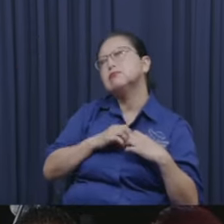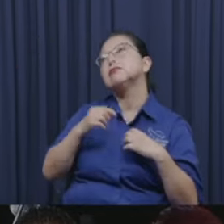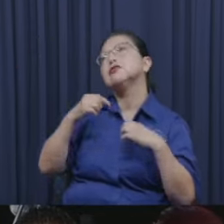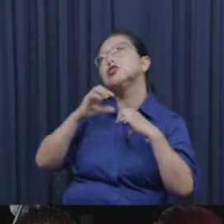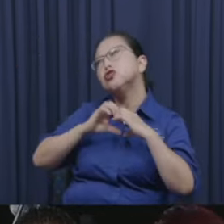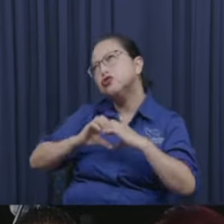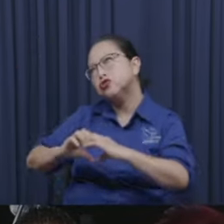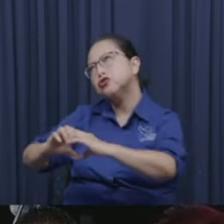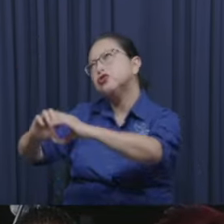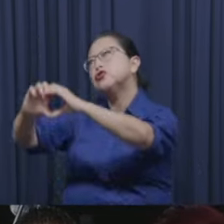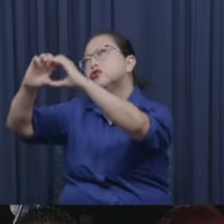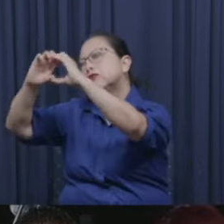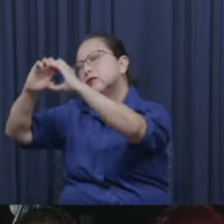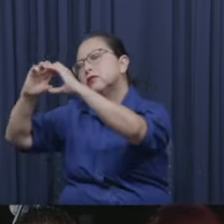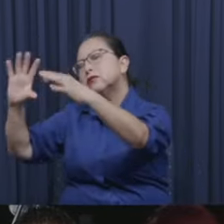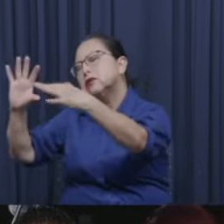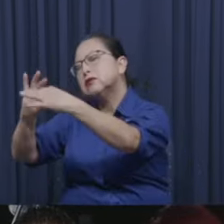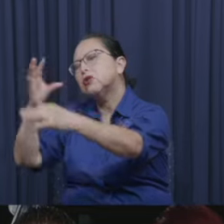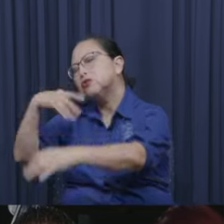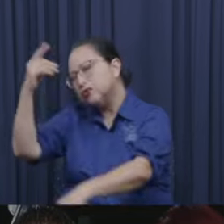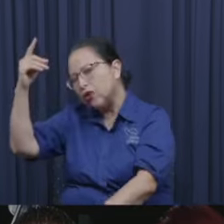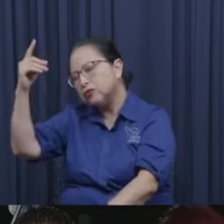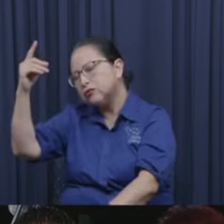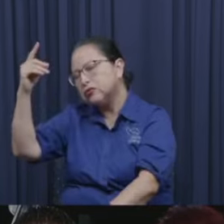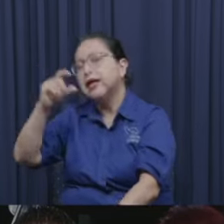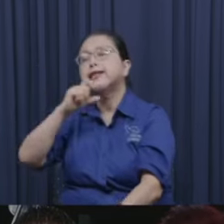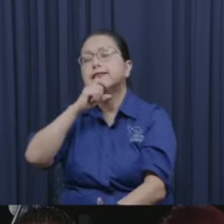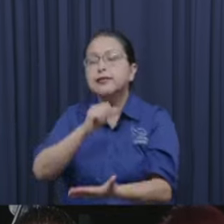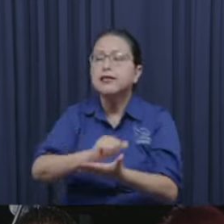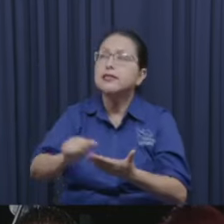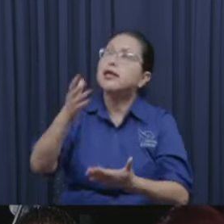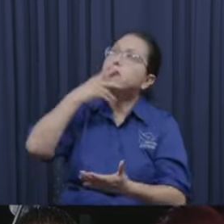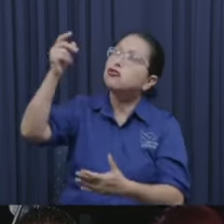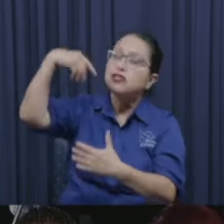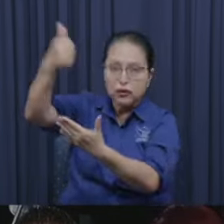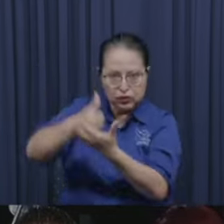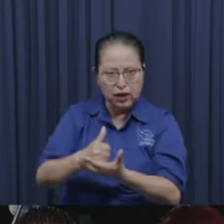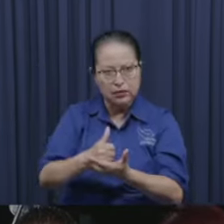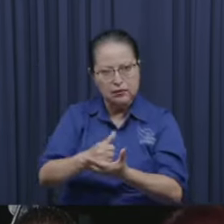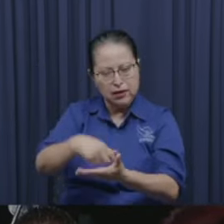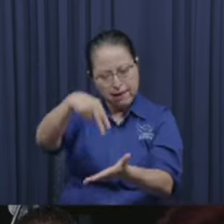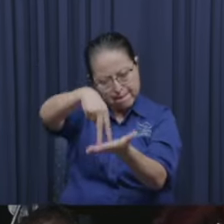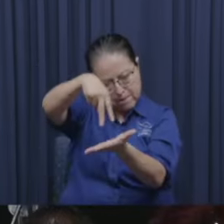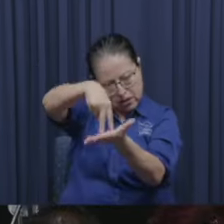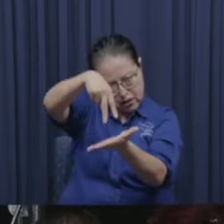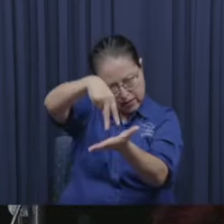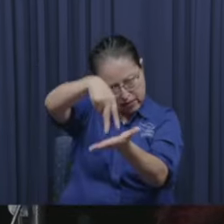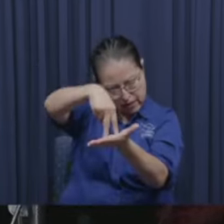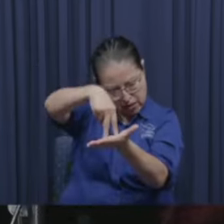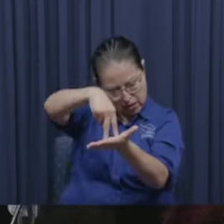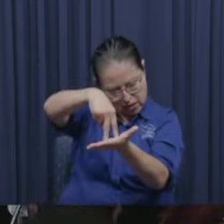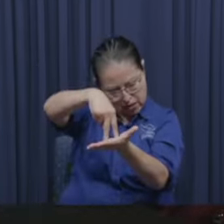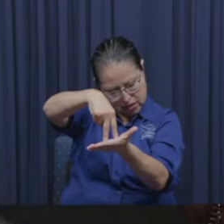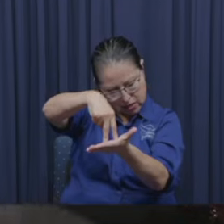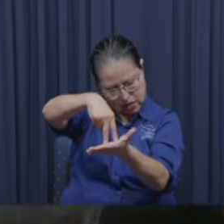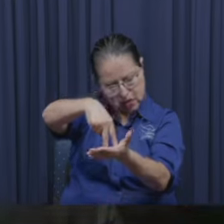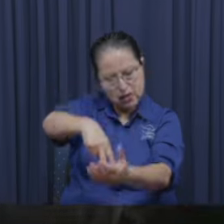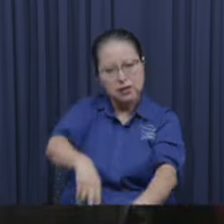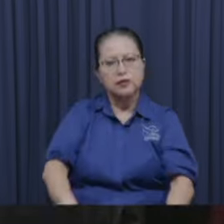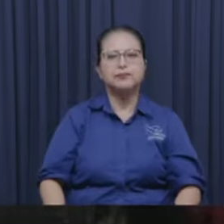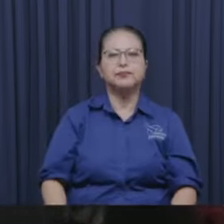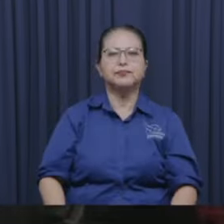sé que Dios me va a ayudar por medio de la santa cena Póngase de pie hermano Voy a terminar unos minutitos